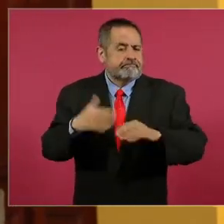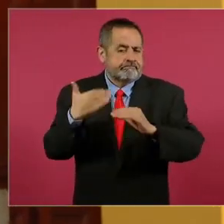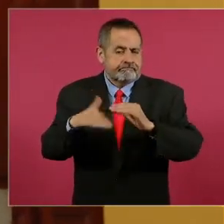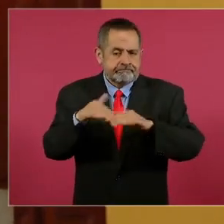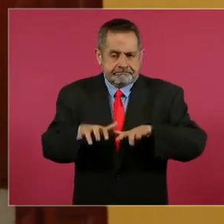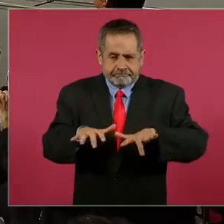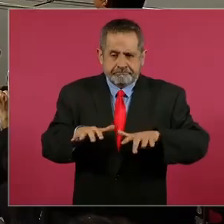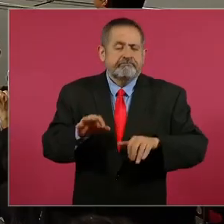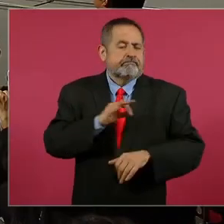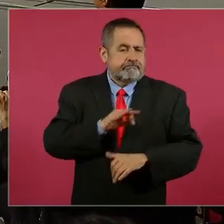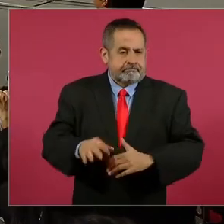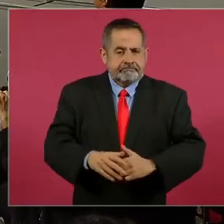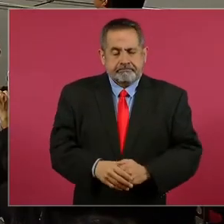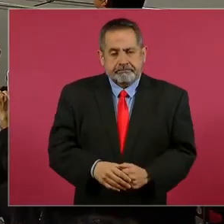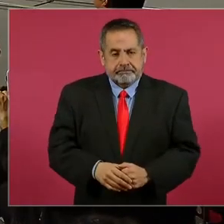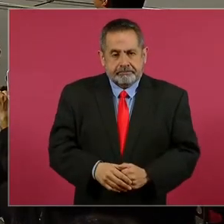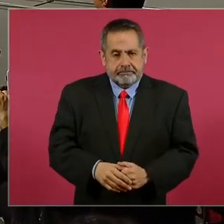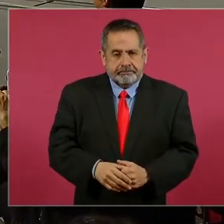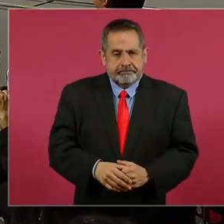búsquedageneralizada.gob.mx. Y finalmente,